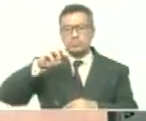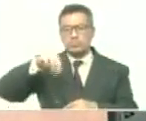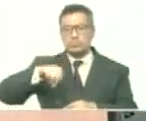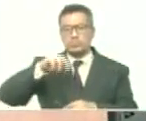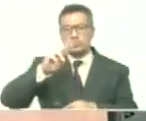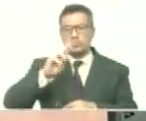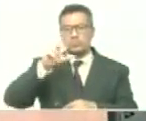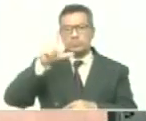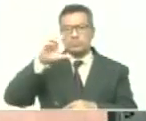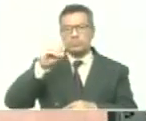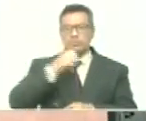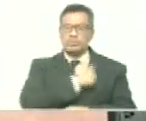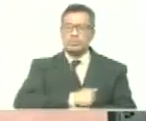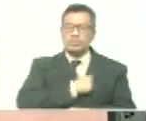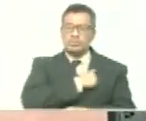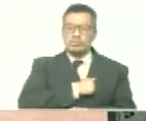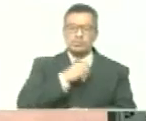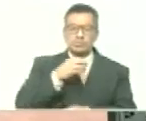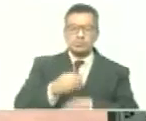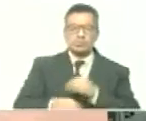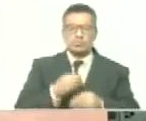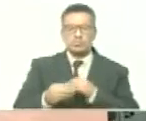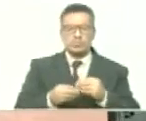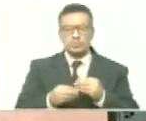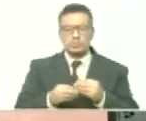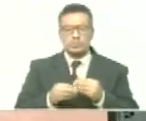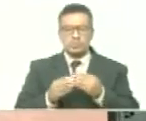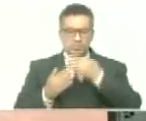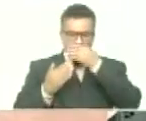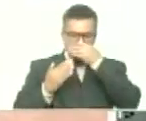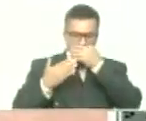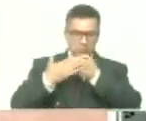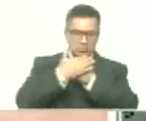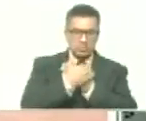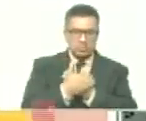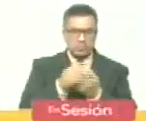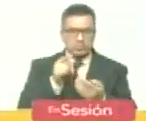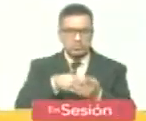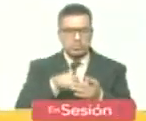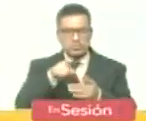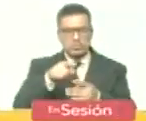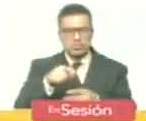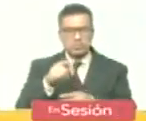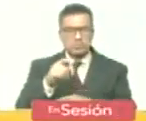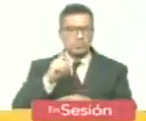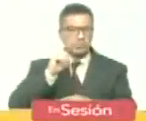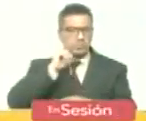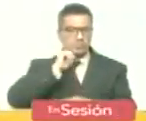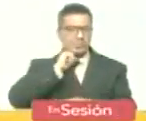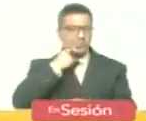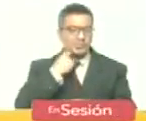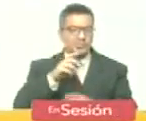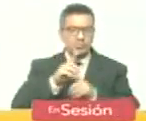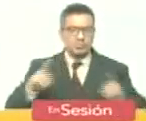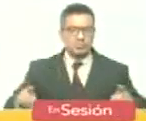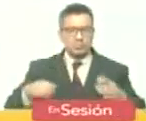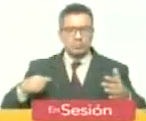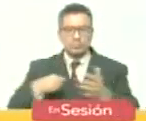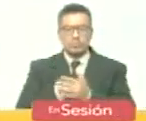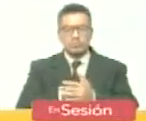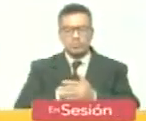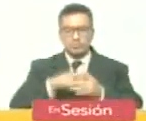que lamentablemente, producto de las conspiraciones de ese viejo enemigo de la democracia, como son los golpes de